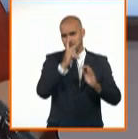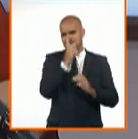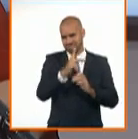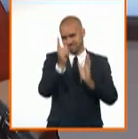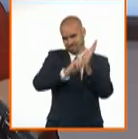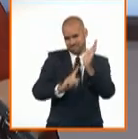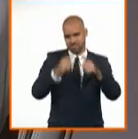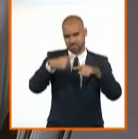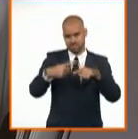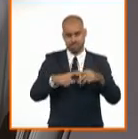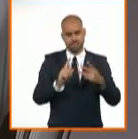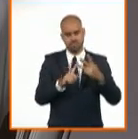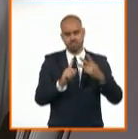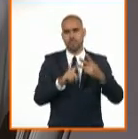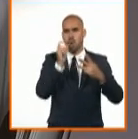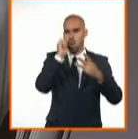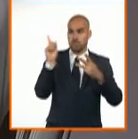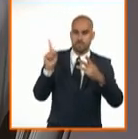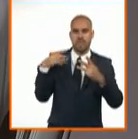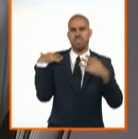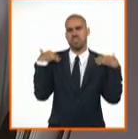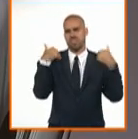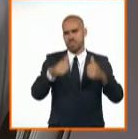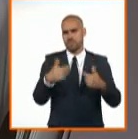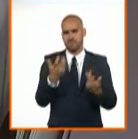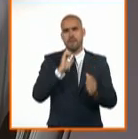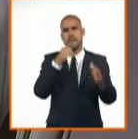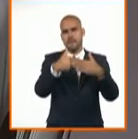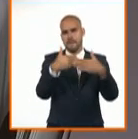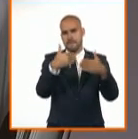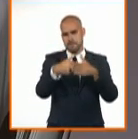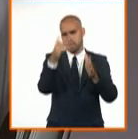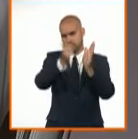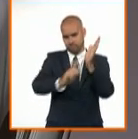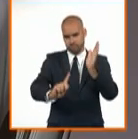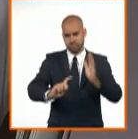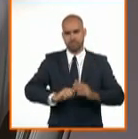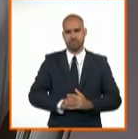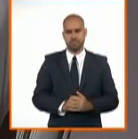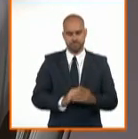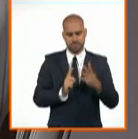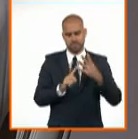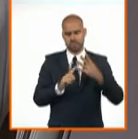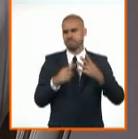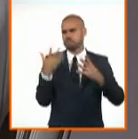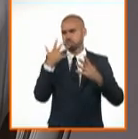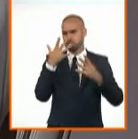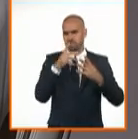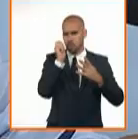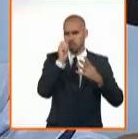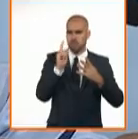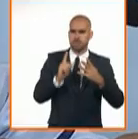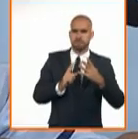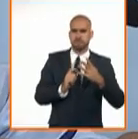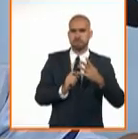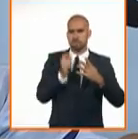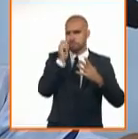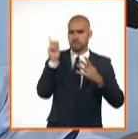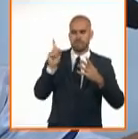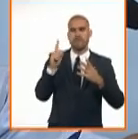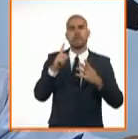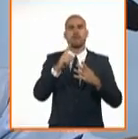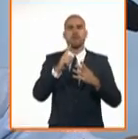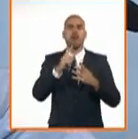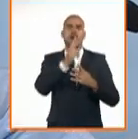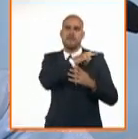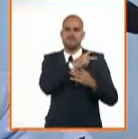compañero jorge armándose pero hernández director de la unión nacional eléctrica y el compañero de diez guzmán pacheco director de generación de la